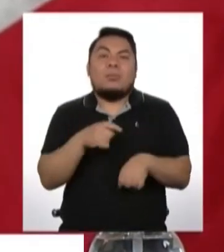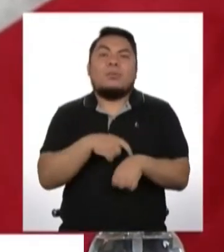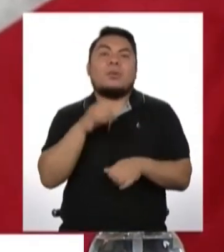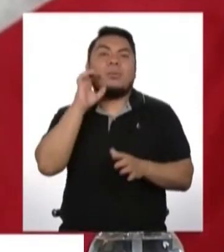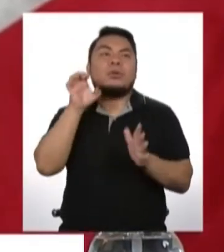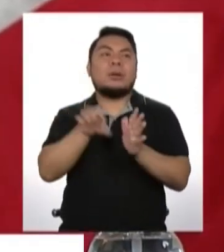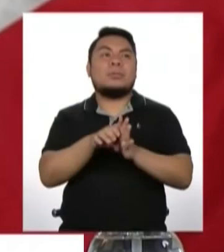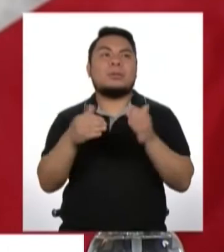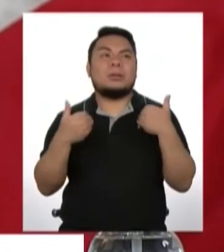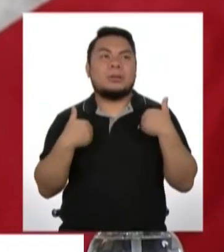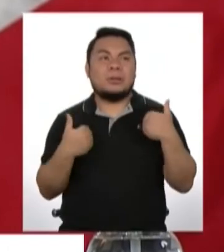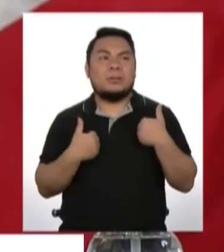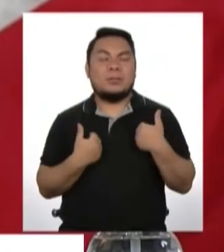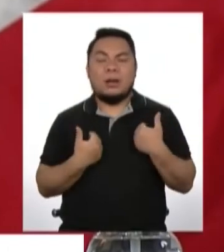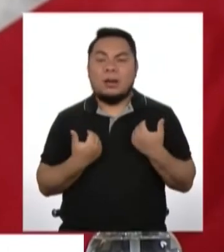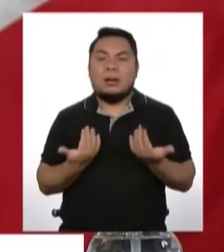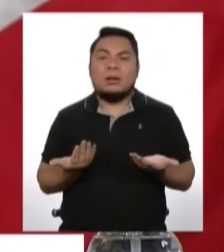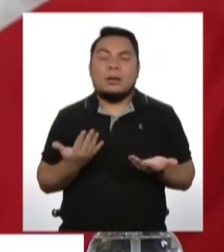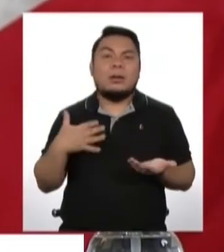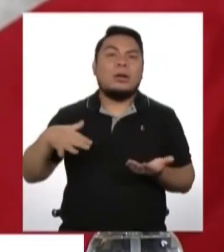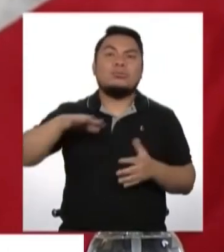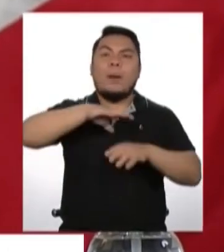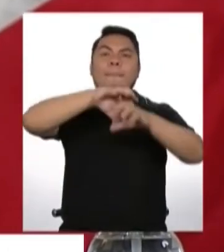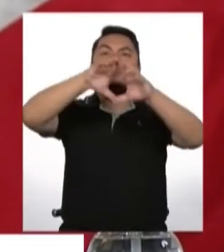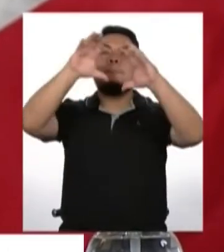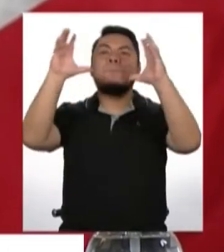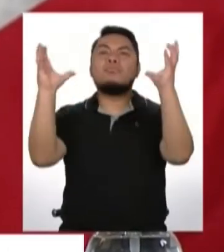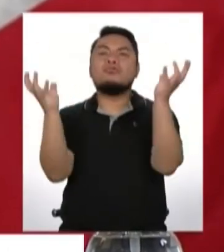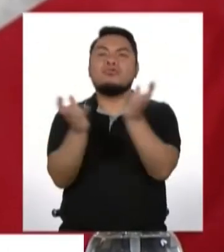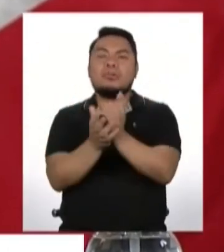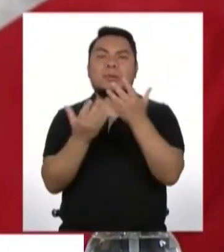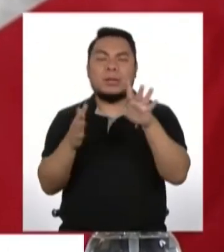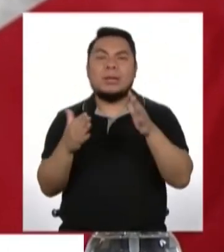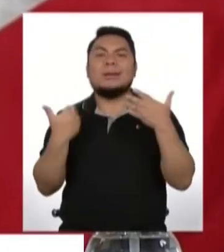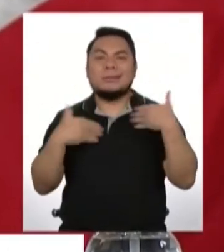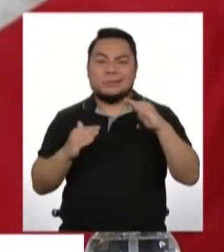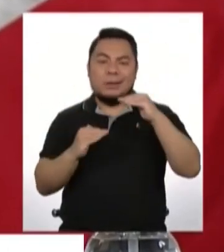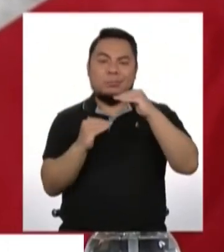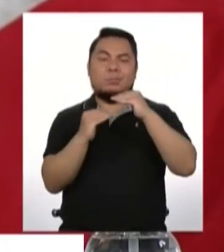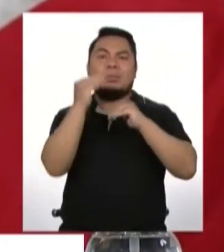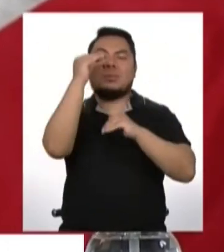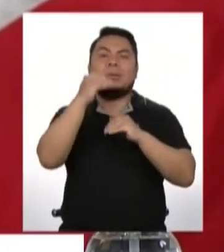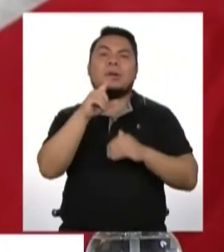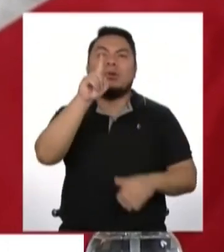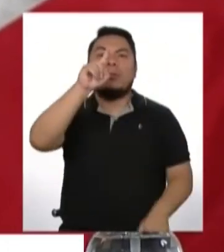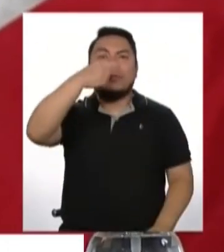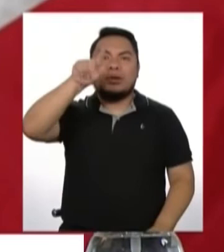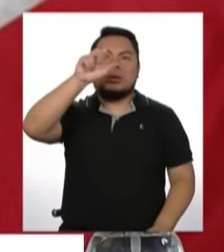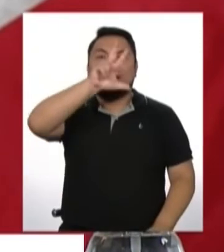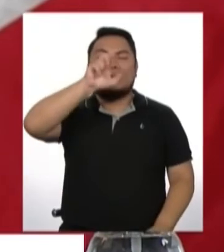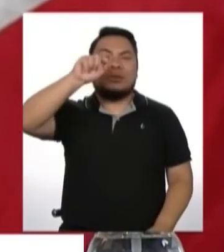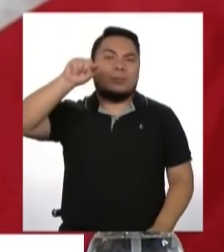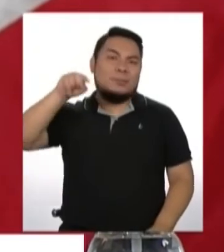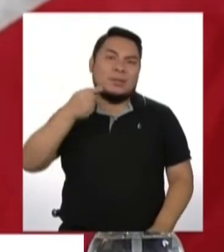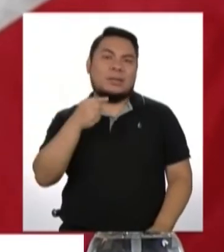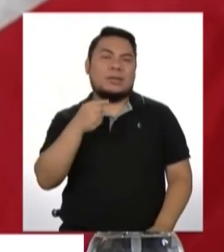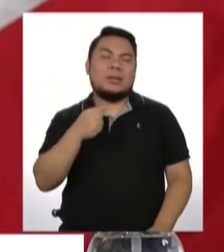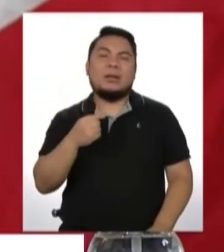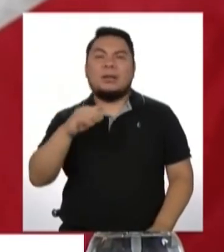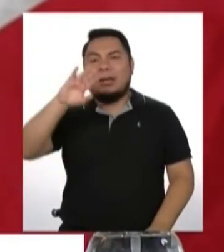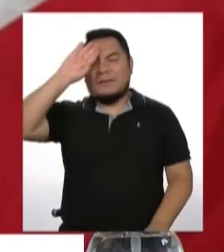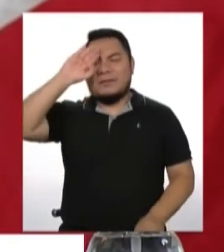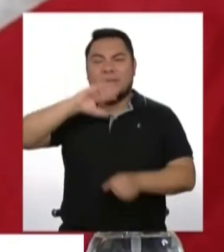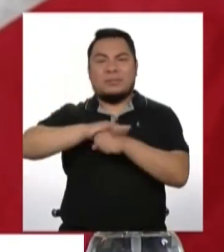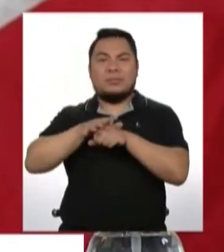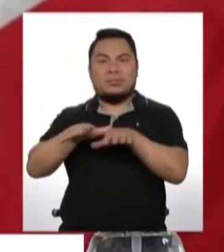ejemplo, tenemos que a nivel mundial ya superamos el 1,300,000 infectados con